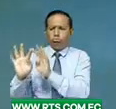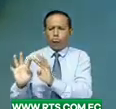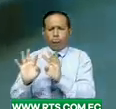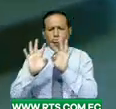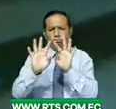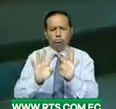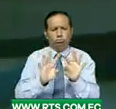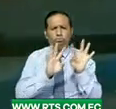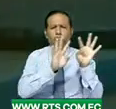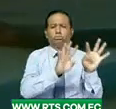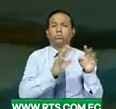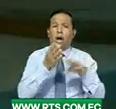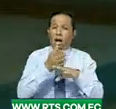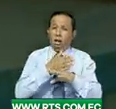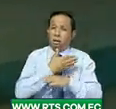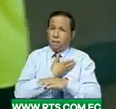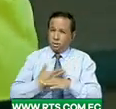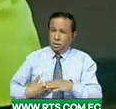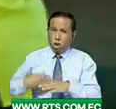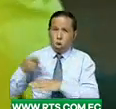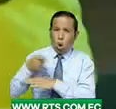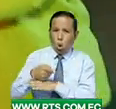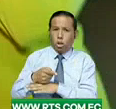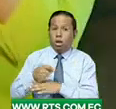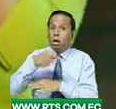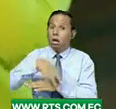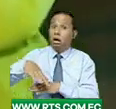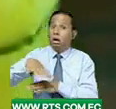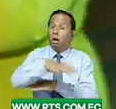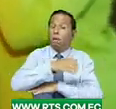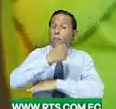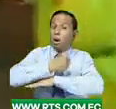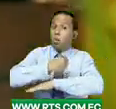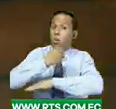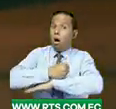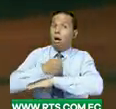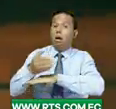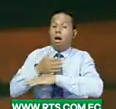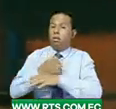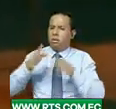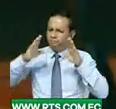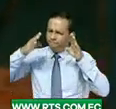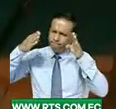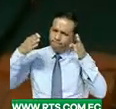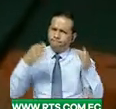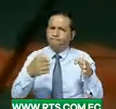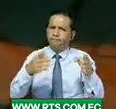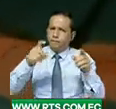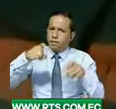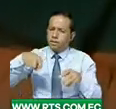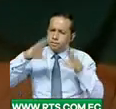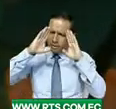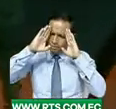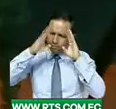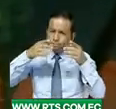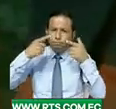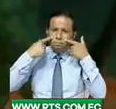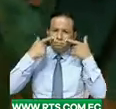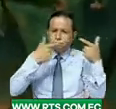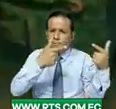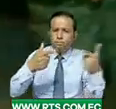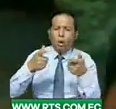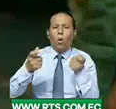de control en medio del estado de excepción, recordando que Pascuales, por supuesto, es uno de los distritos priorizados para realizar